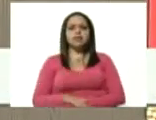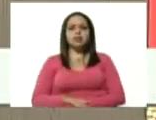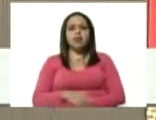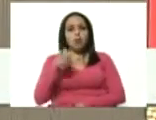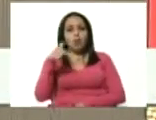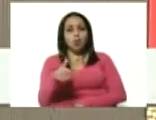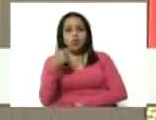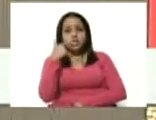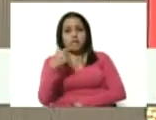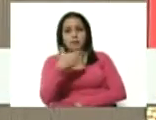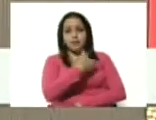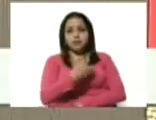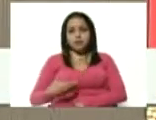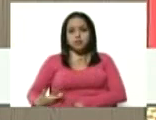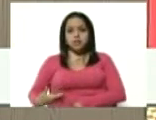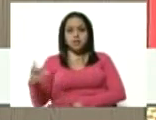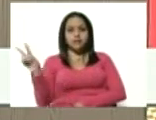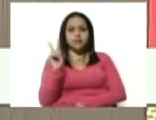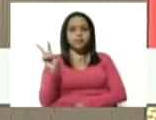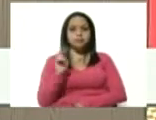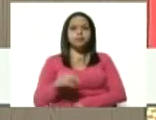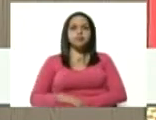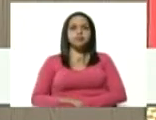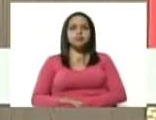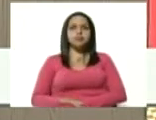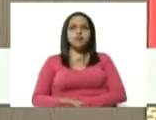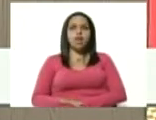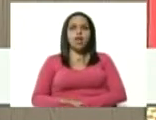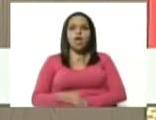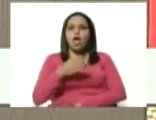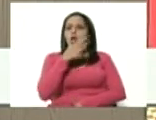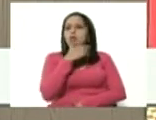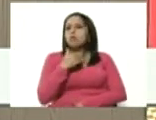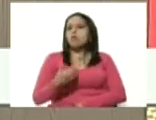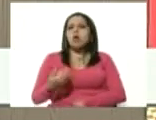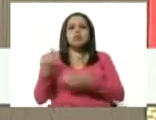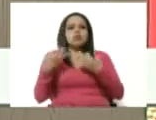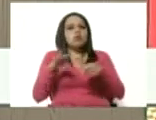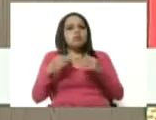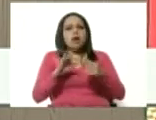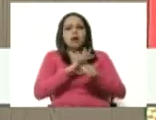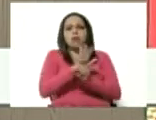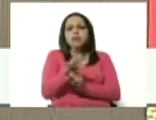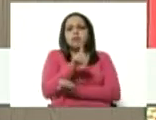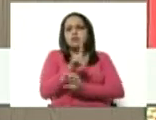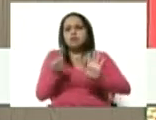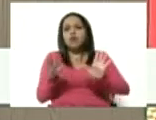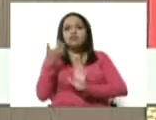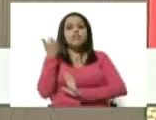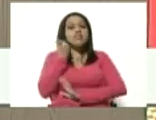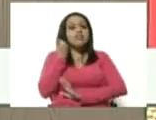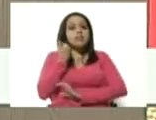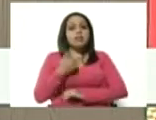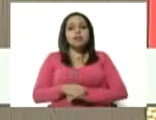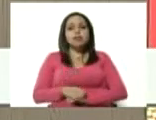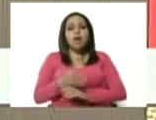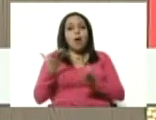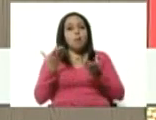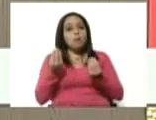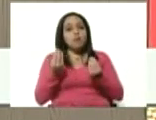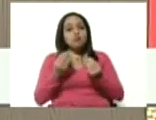el presidente de la República, no es cualquier cosa el COVID-19, es una enfermedad